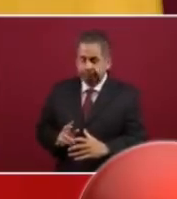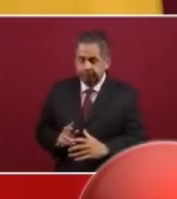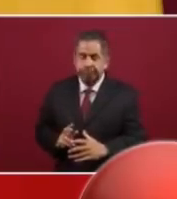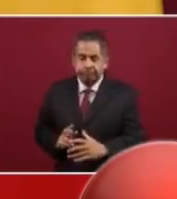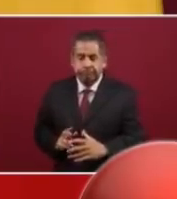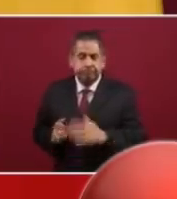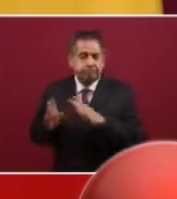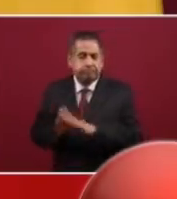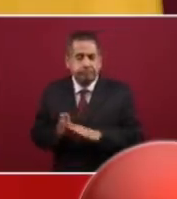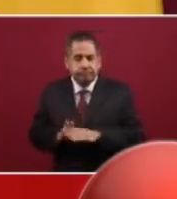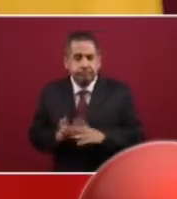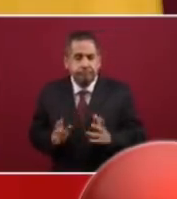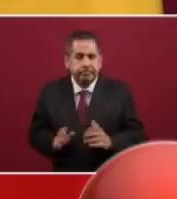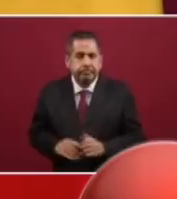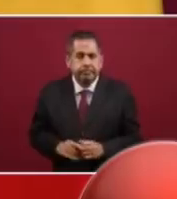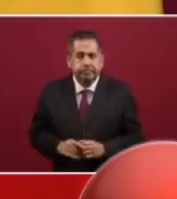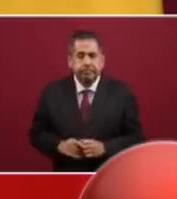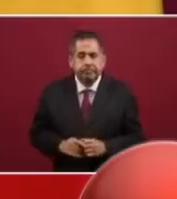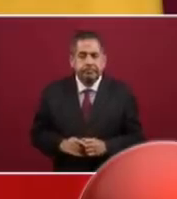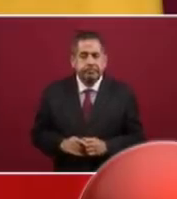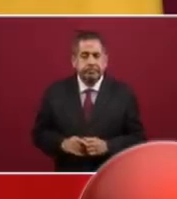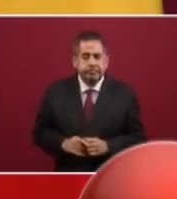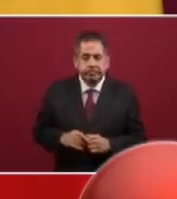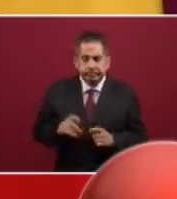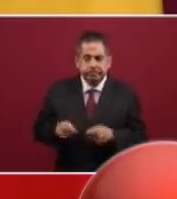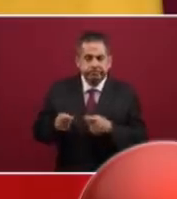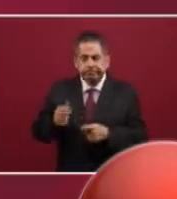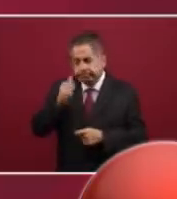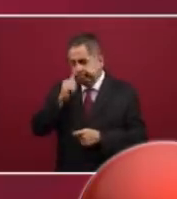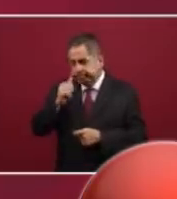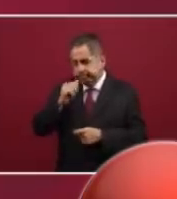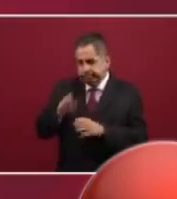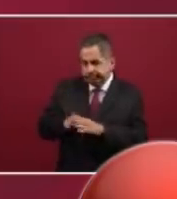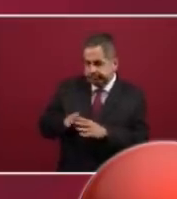le va a hacer para mantener